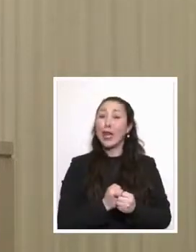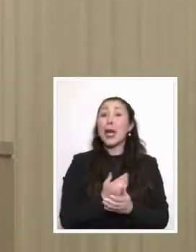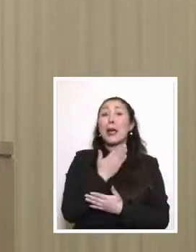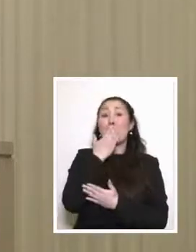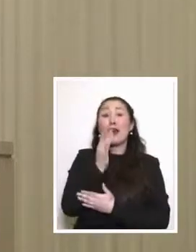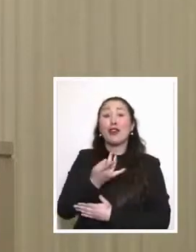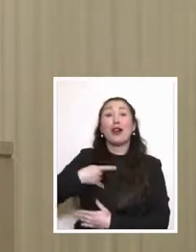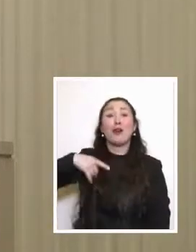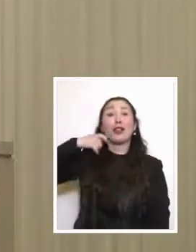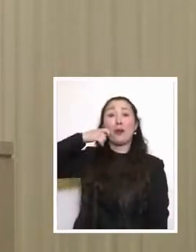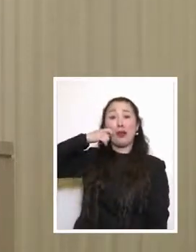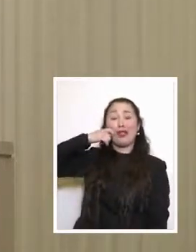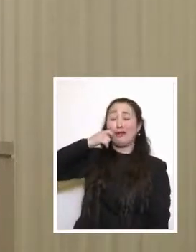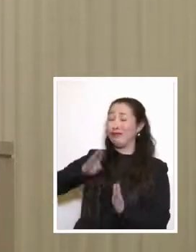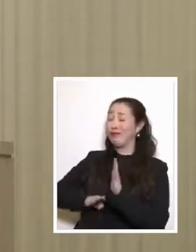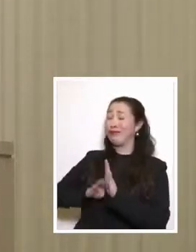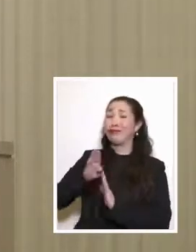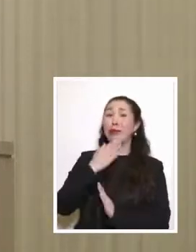humanidad común.